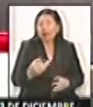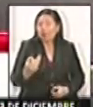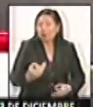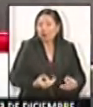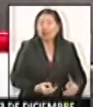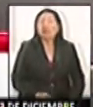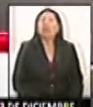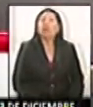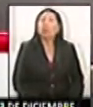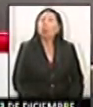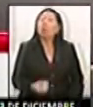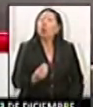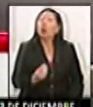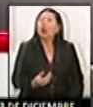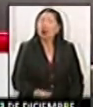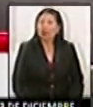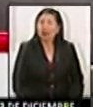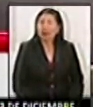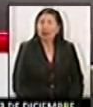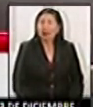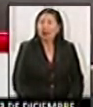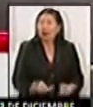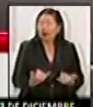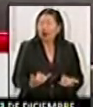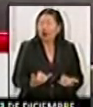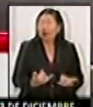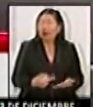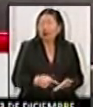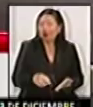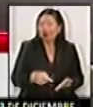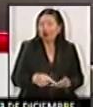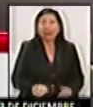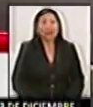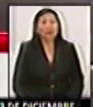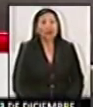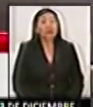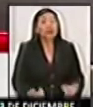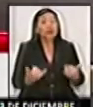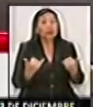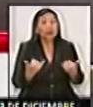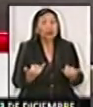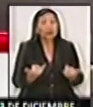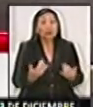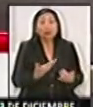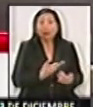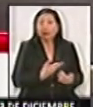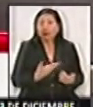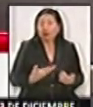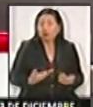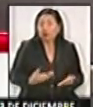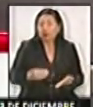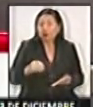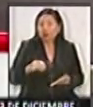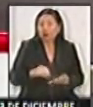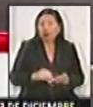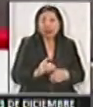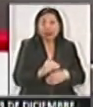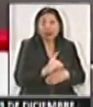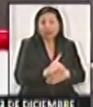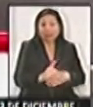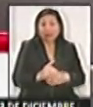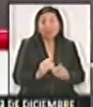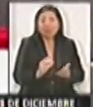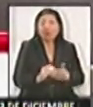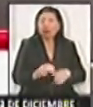presupuesto. ¿Por qué? Presidente, ese tipo de disposición en esto, en un gobierno que se supone quiere ser descentralista